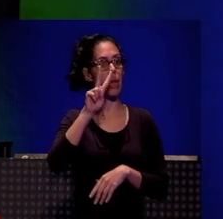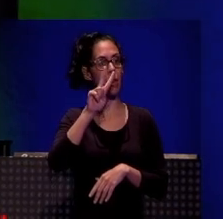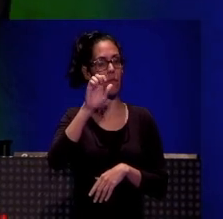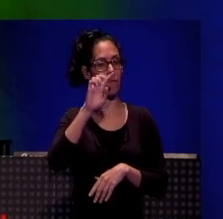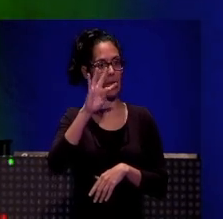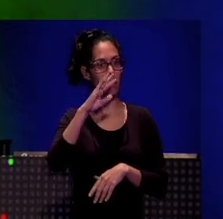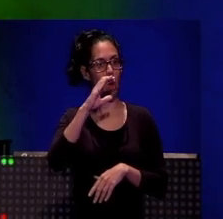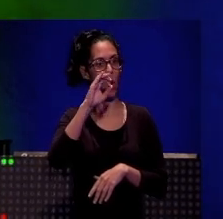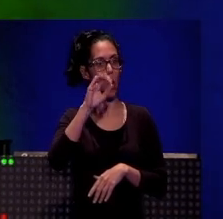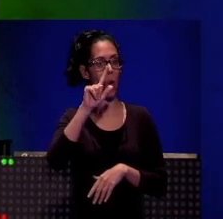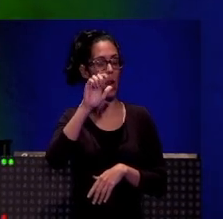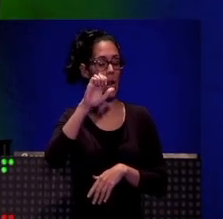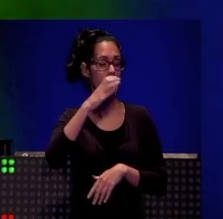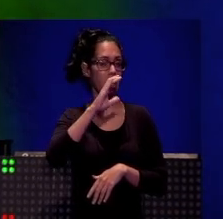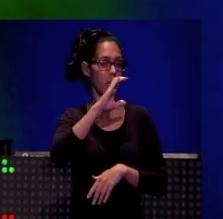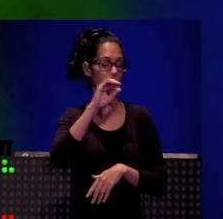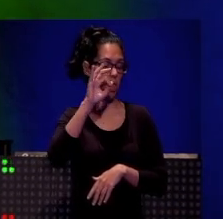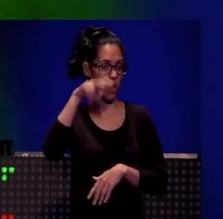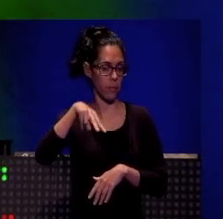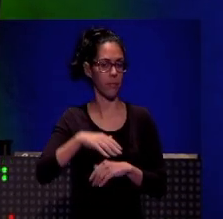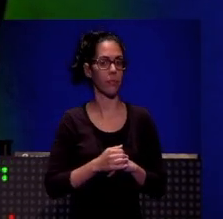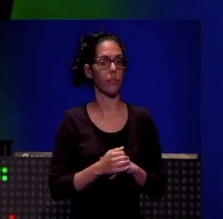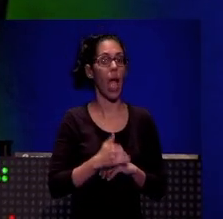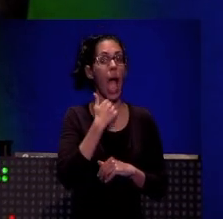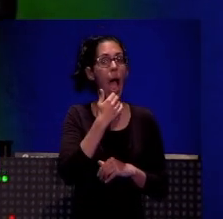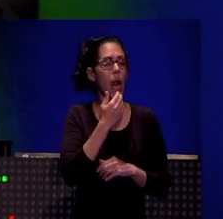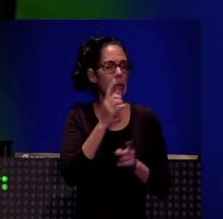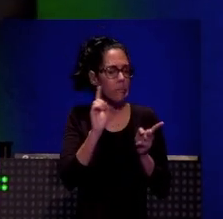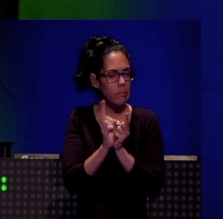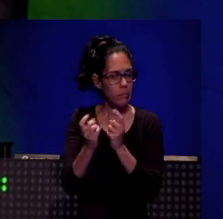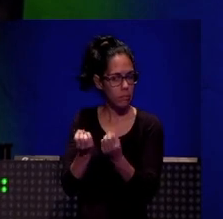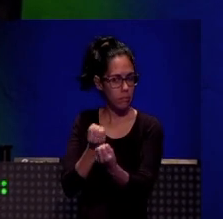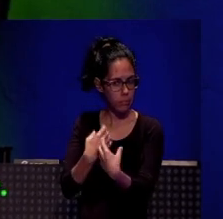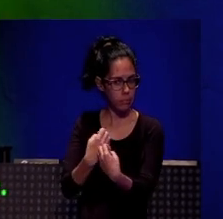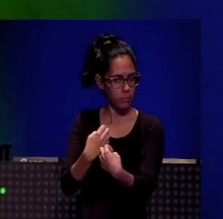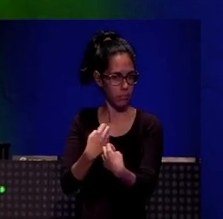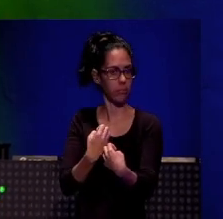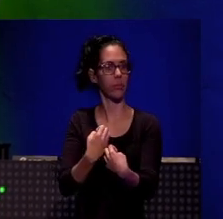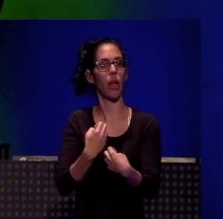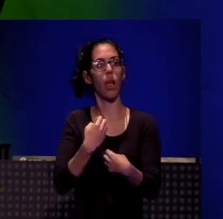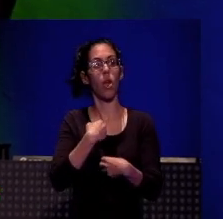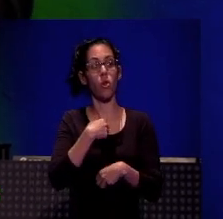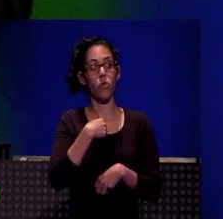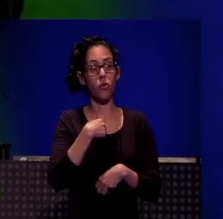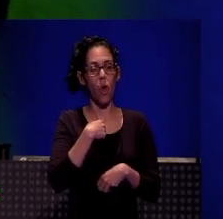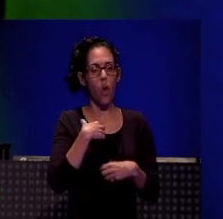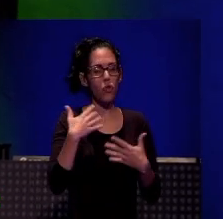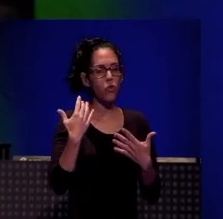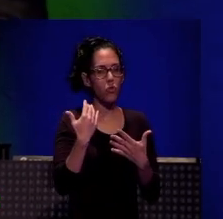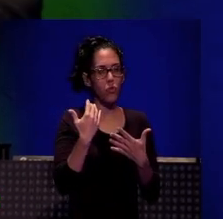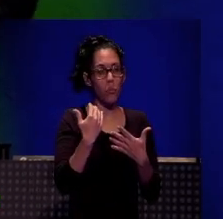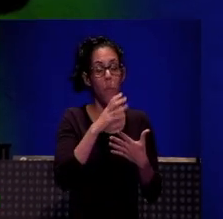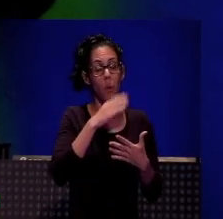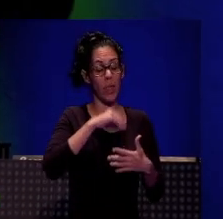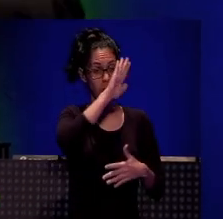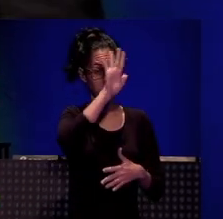si me confesó algo también muy breve siendo si yo puedo tener un aspecto más o menos bueno para estoy toda rota por dentro